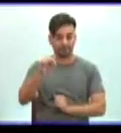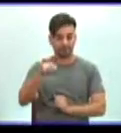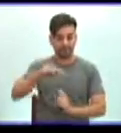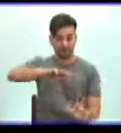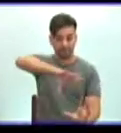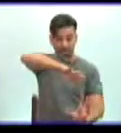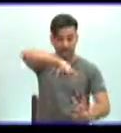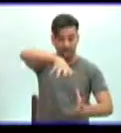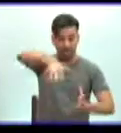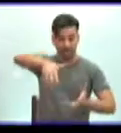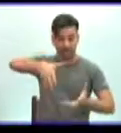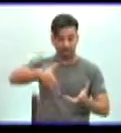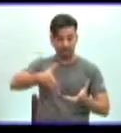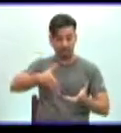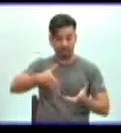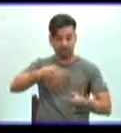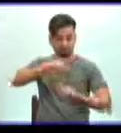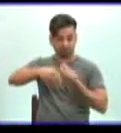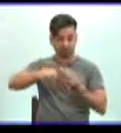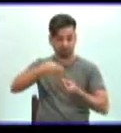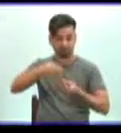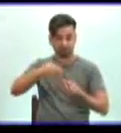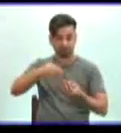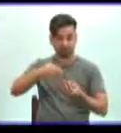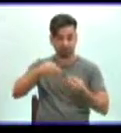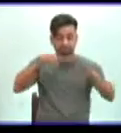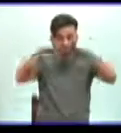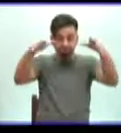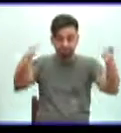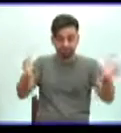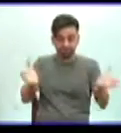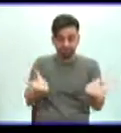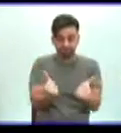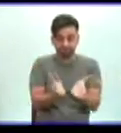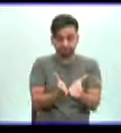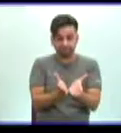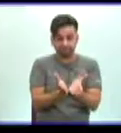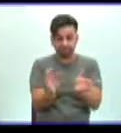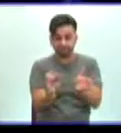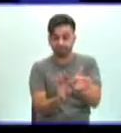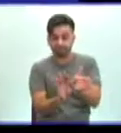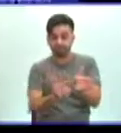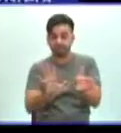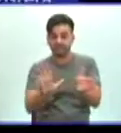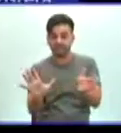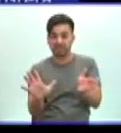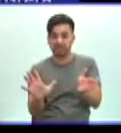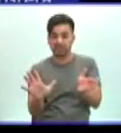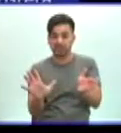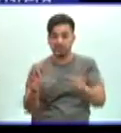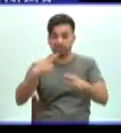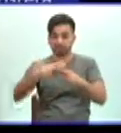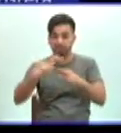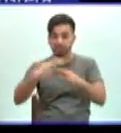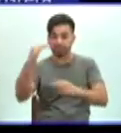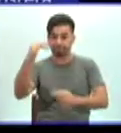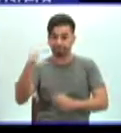diferentes: la troposfera, la estratosfera, la mesosfera, la termosfera y la